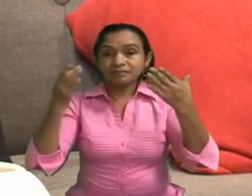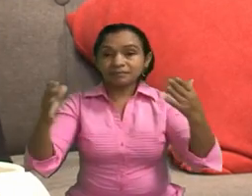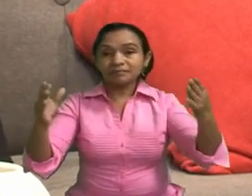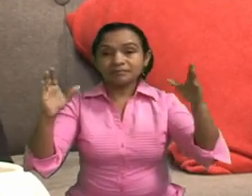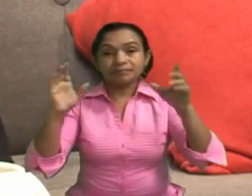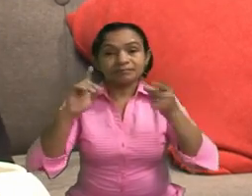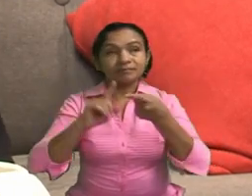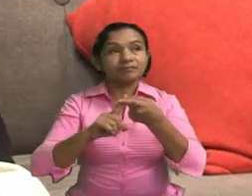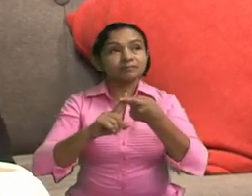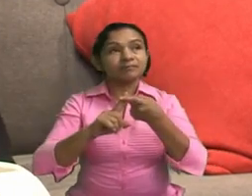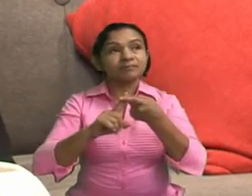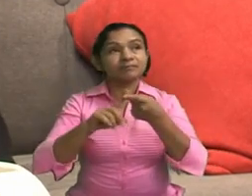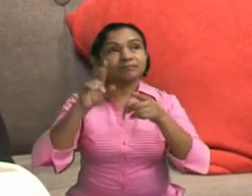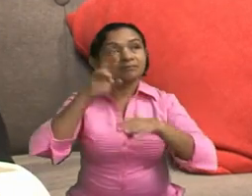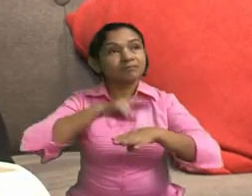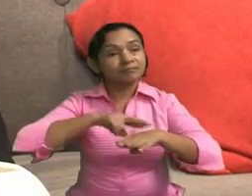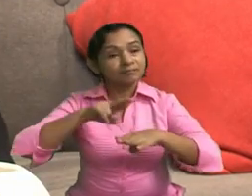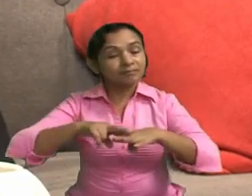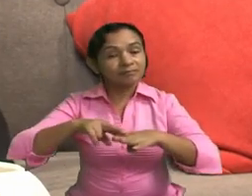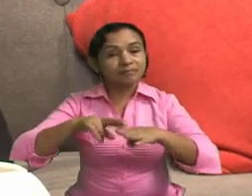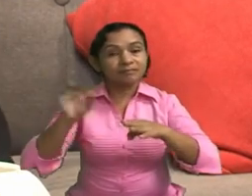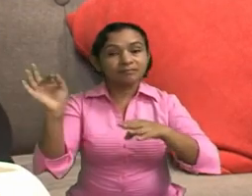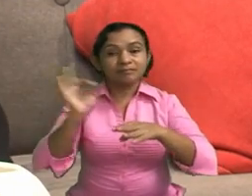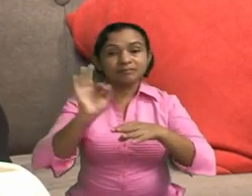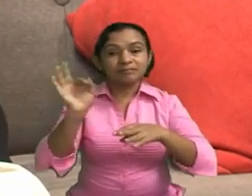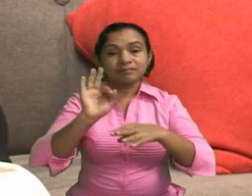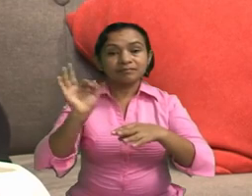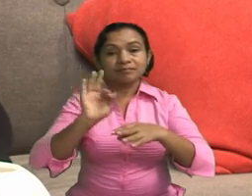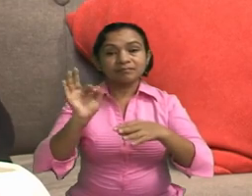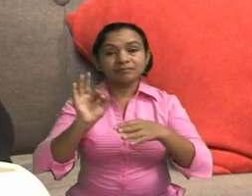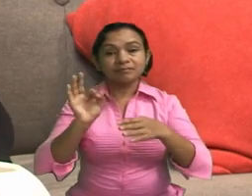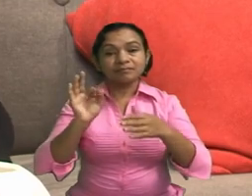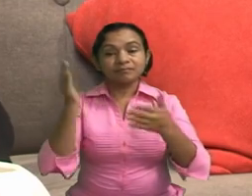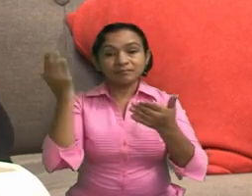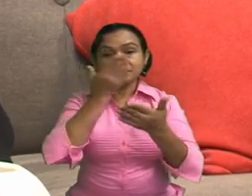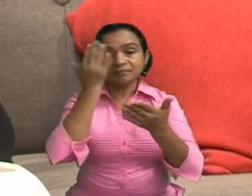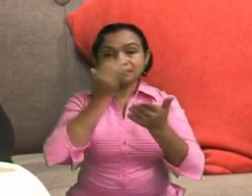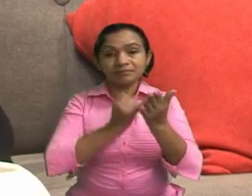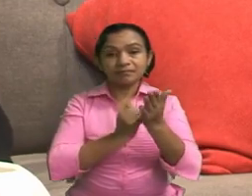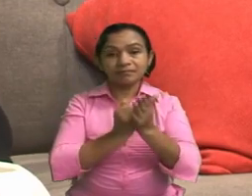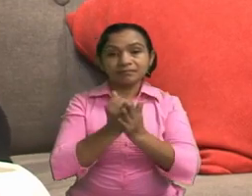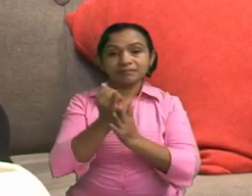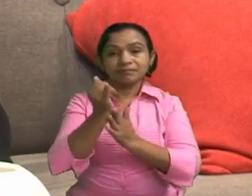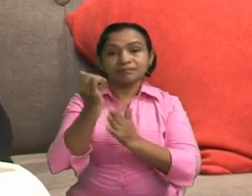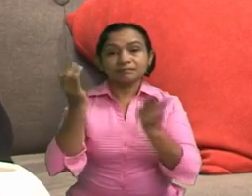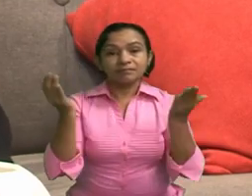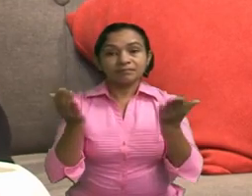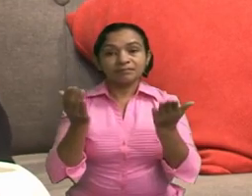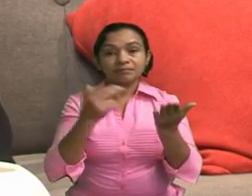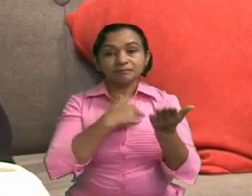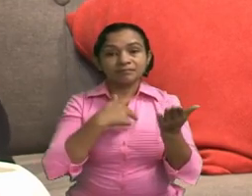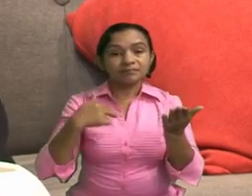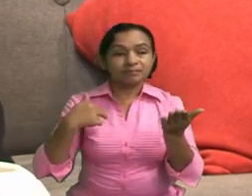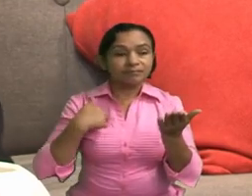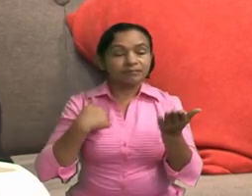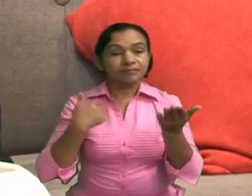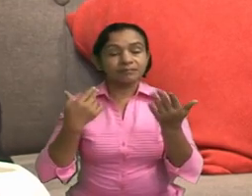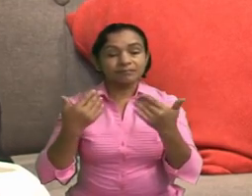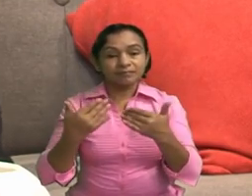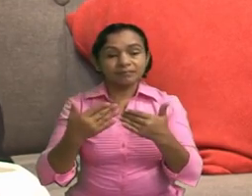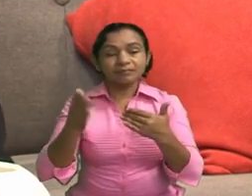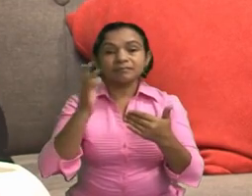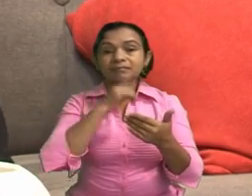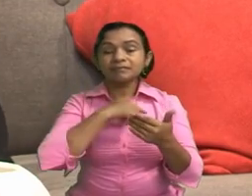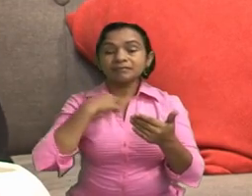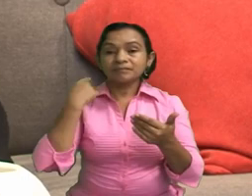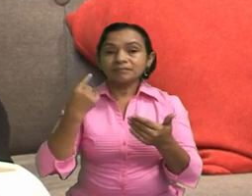instrumentos, de normativas y de mecanismos y de estudios científicos de país que han hecho una realidad